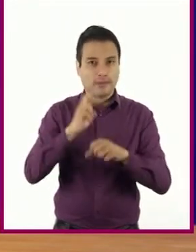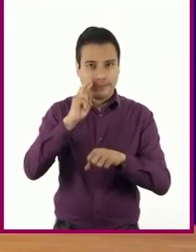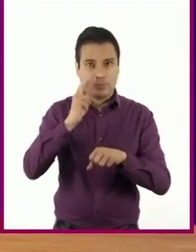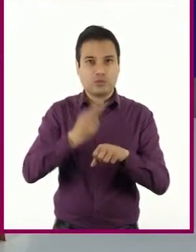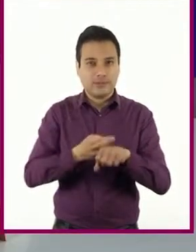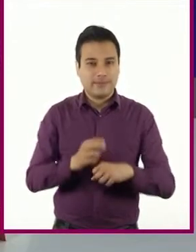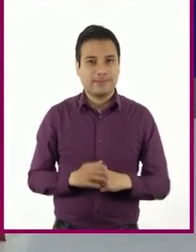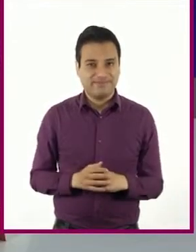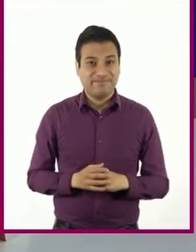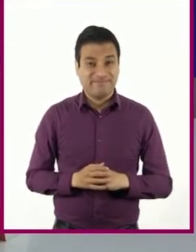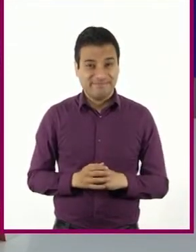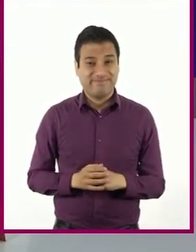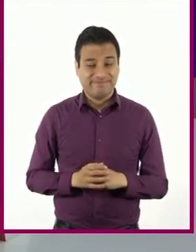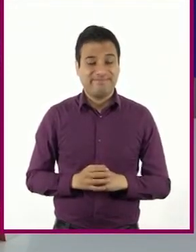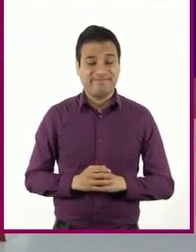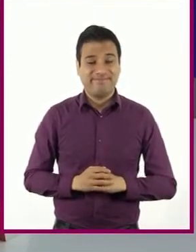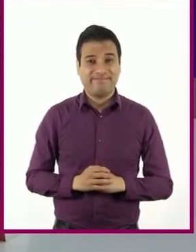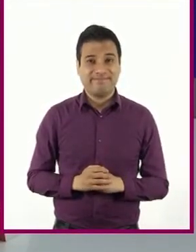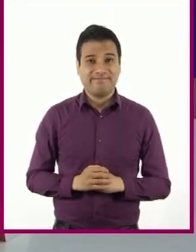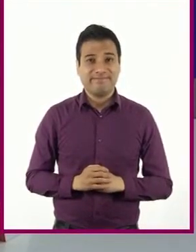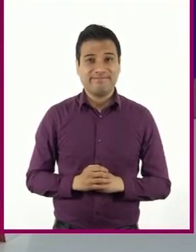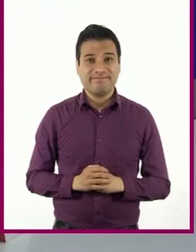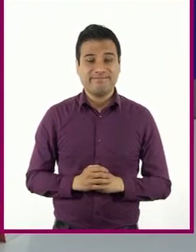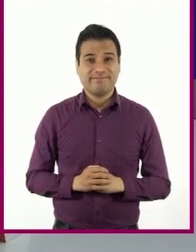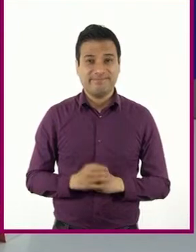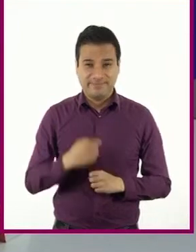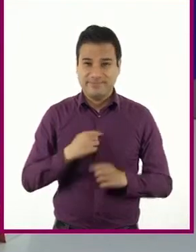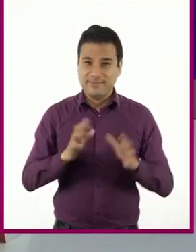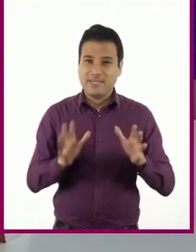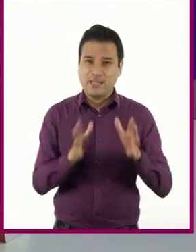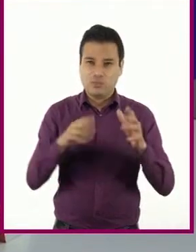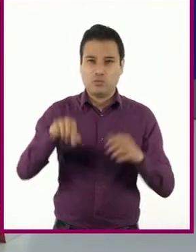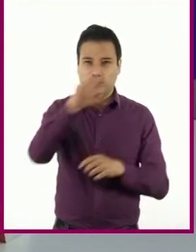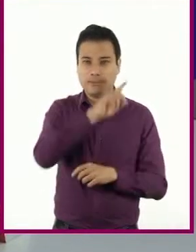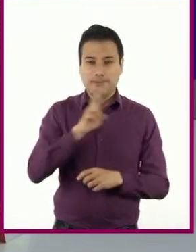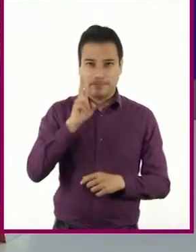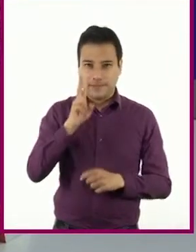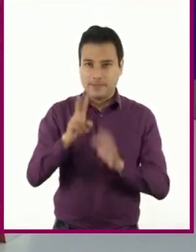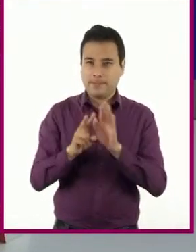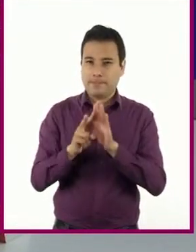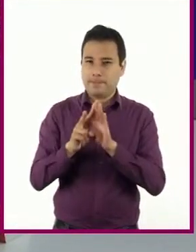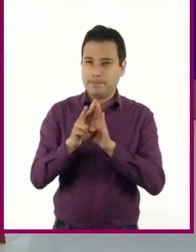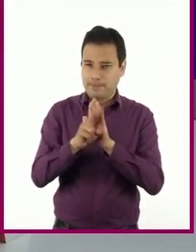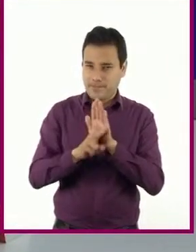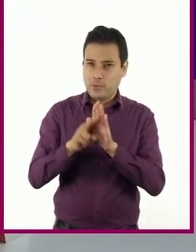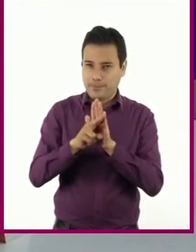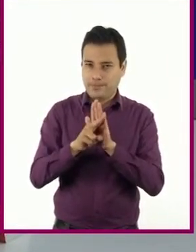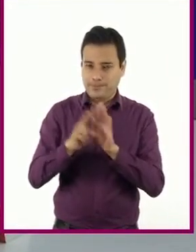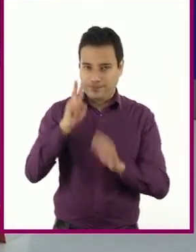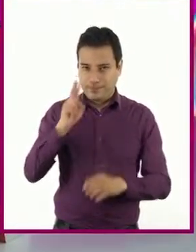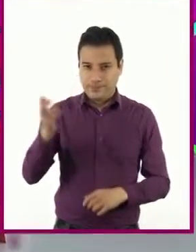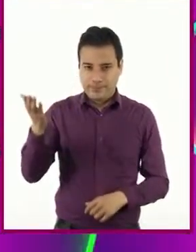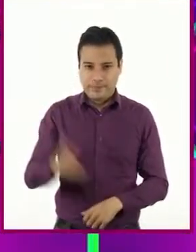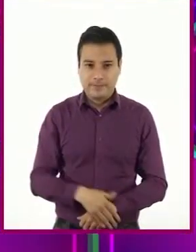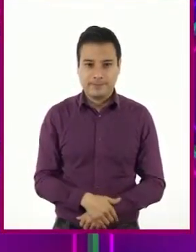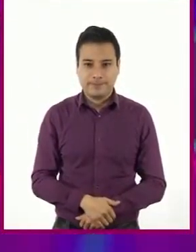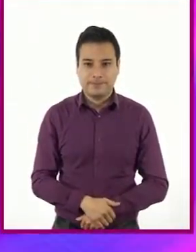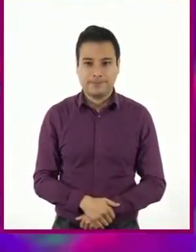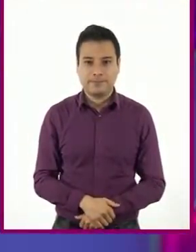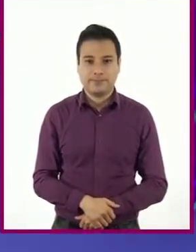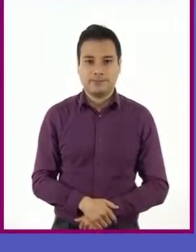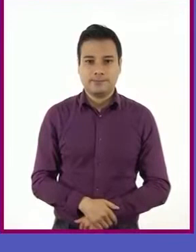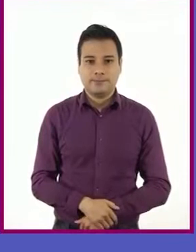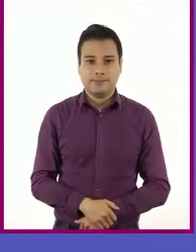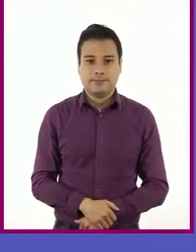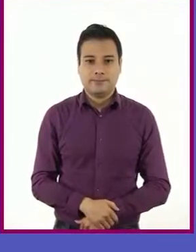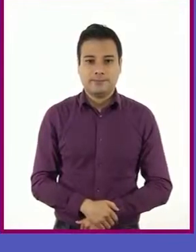nuestra cultura y patrimonio social. Las y los invito a ver el siguiente video a modo de conclusión. Adelante.